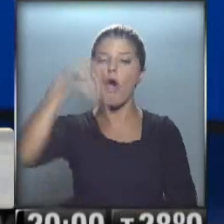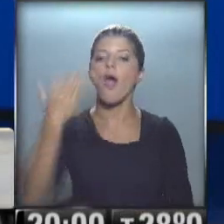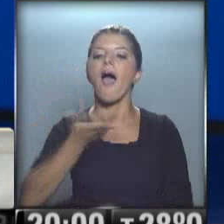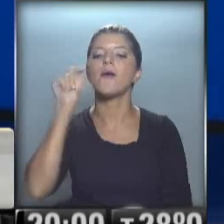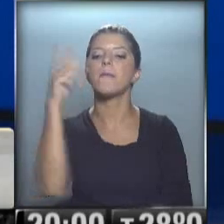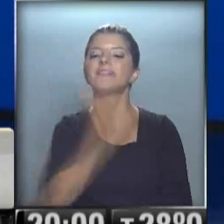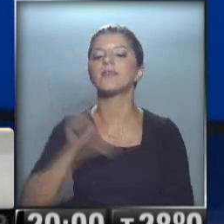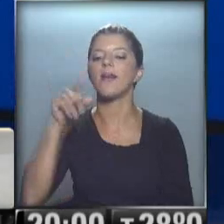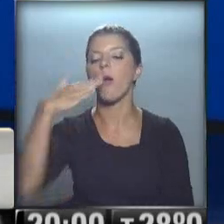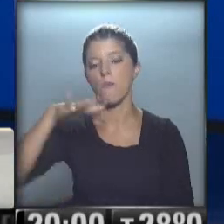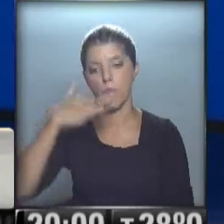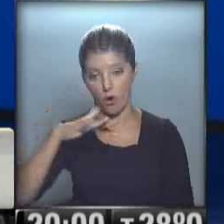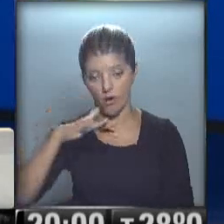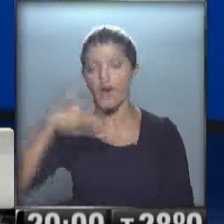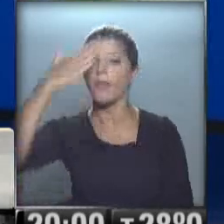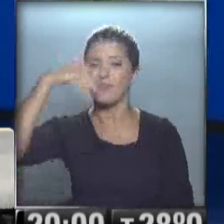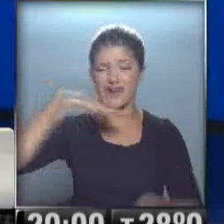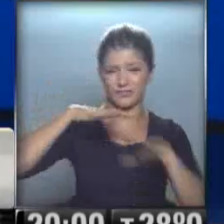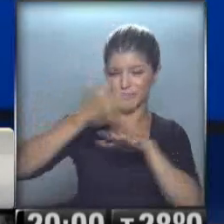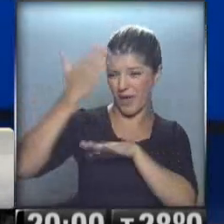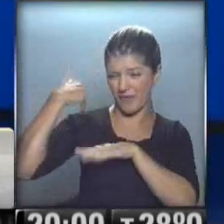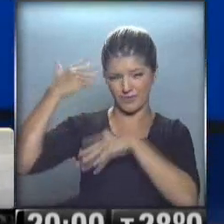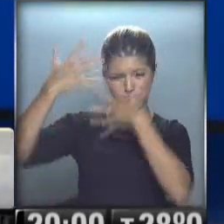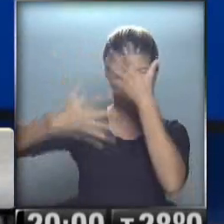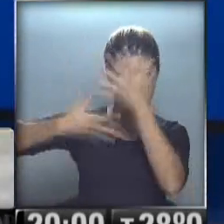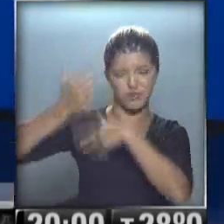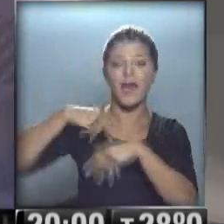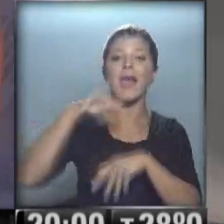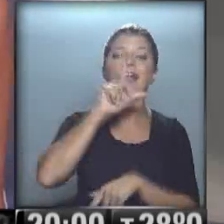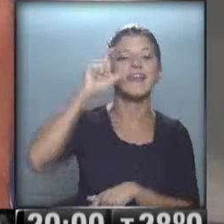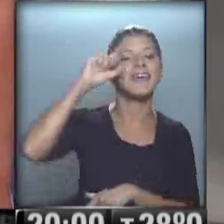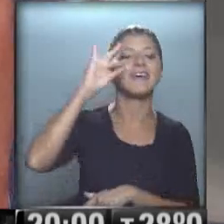presidente de Boca Juniors después de los problemas Ledesma Riquel.